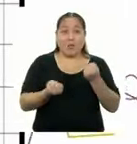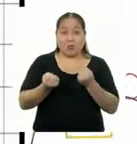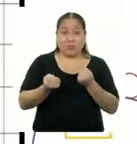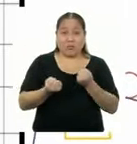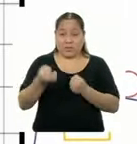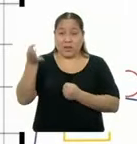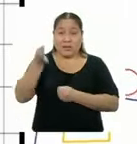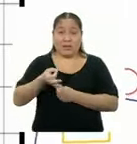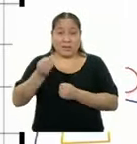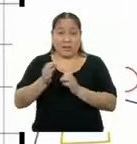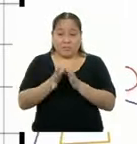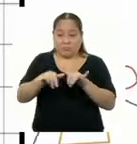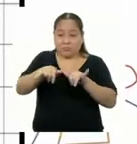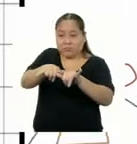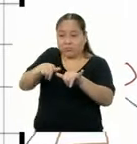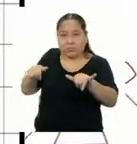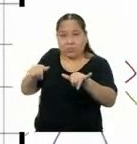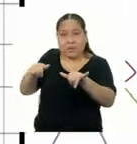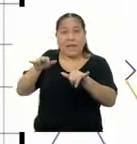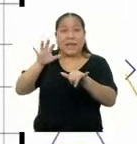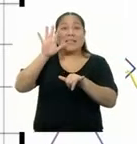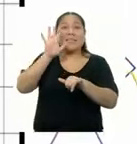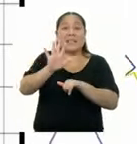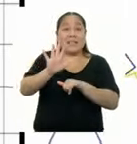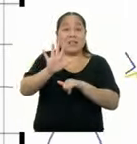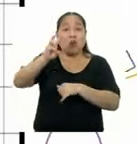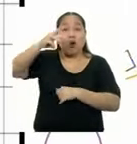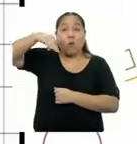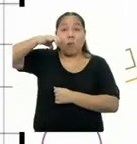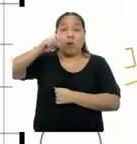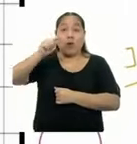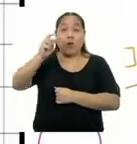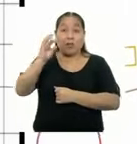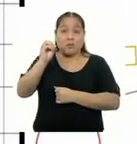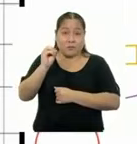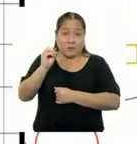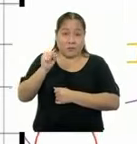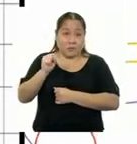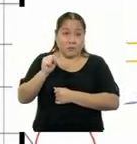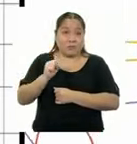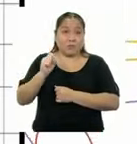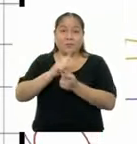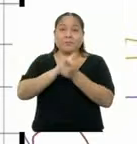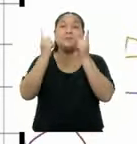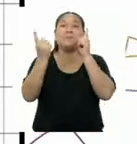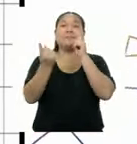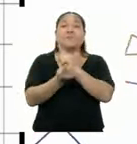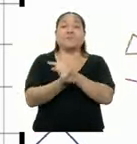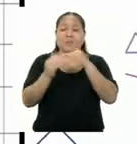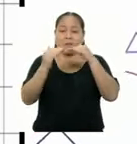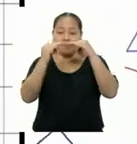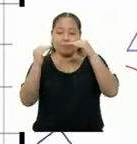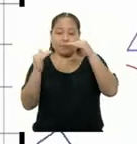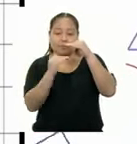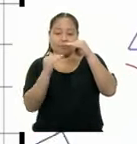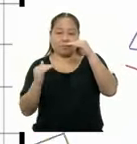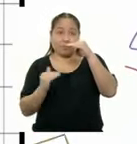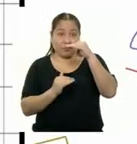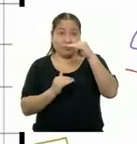objeto real, mide 5 metros de largo. Como tenemos 5 metros, lo convertiremos a